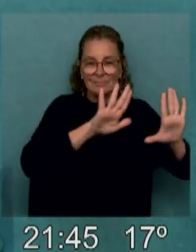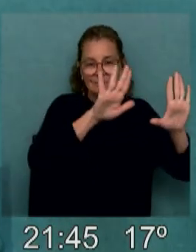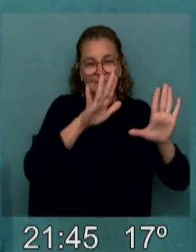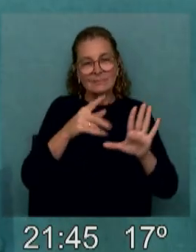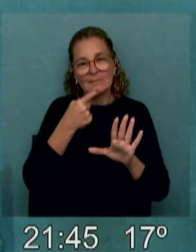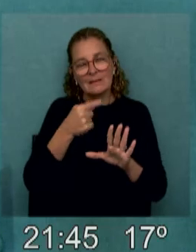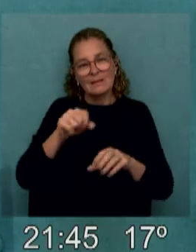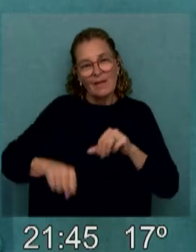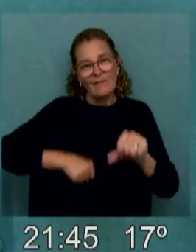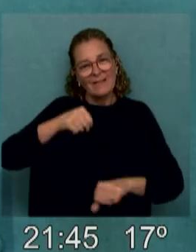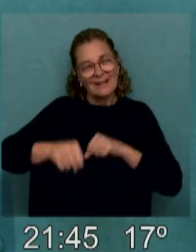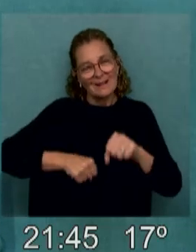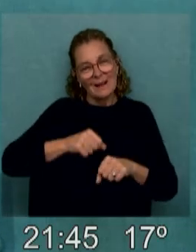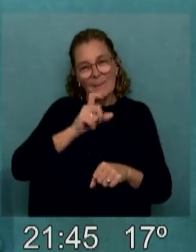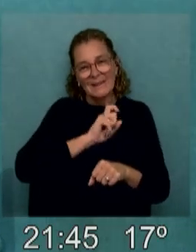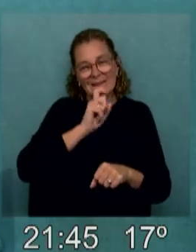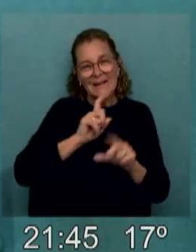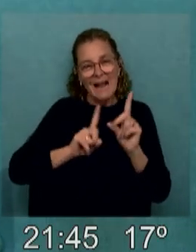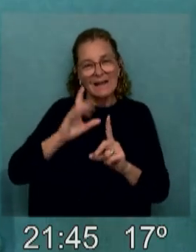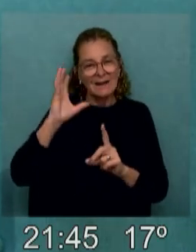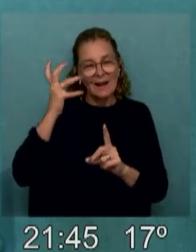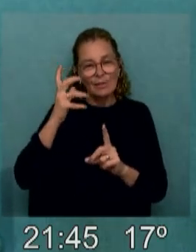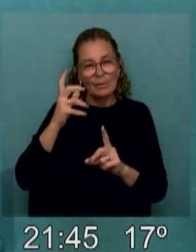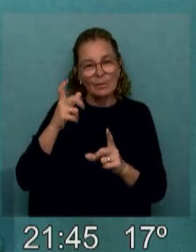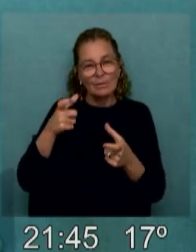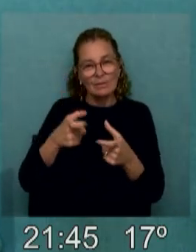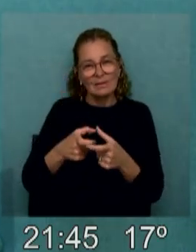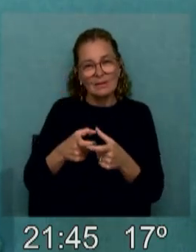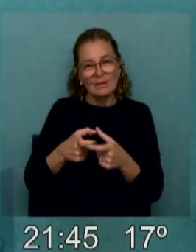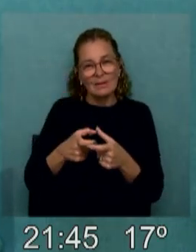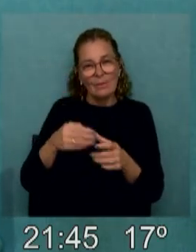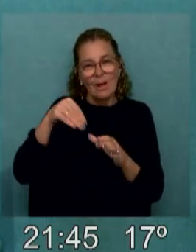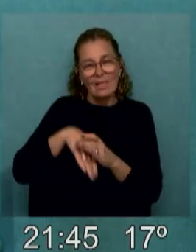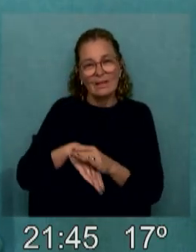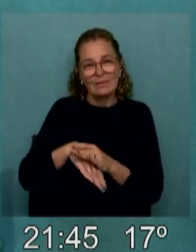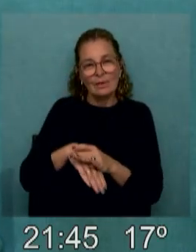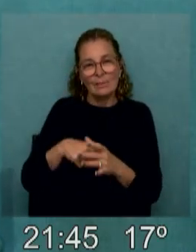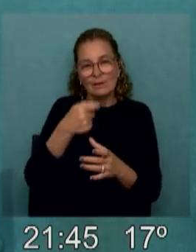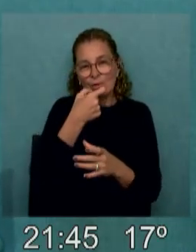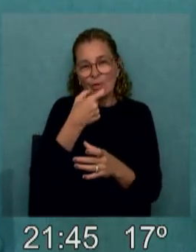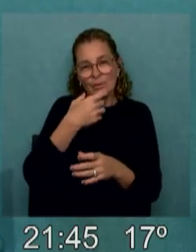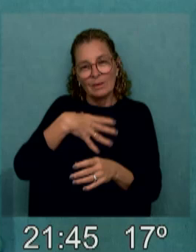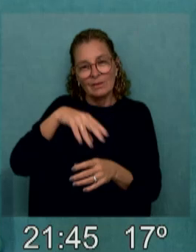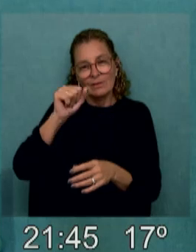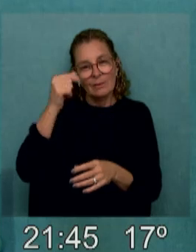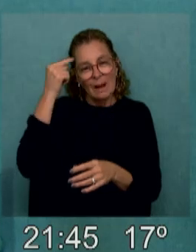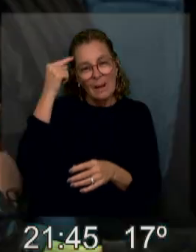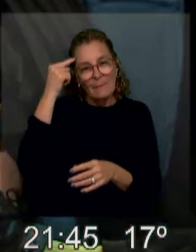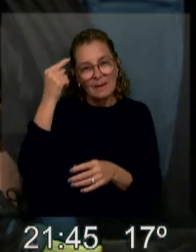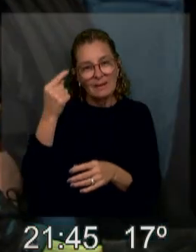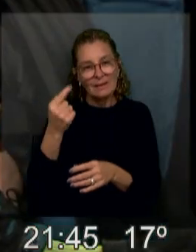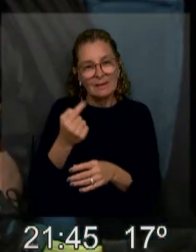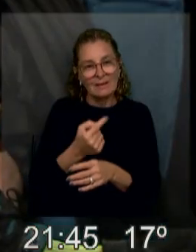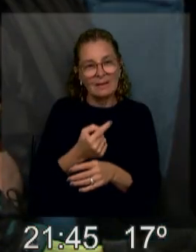Ponerle salir en bicicleta. Engañar a alguien de la radio con un disco dentro de una bolsa de bizcochos para que se lo lleve y piense que... Eso es real,